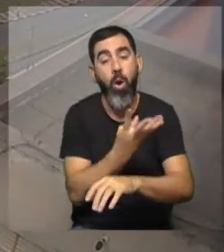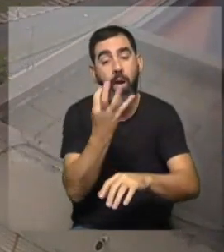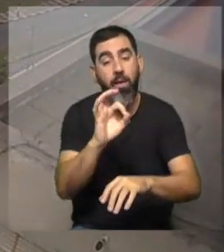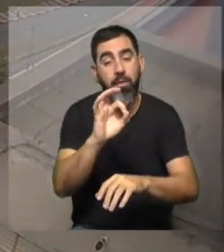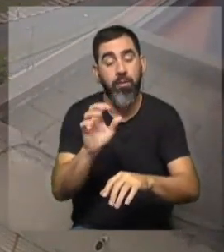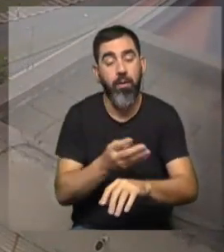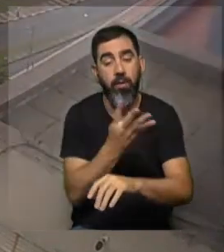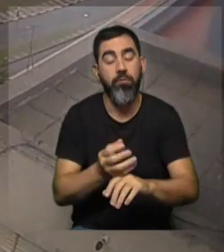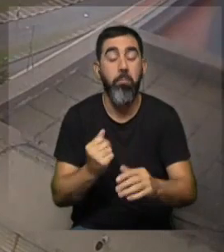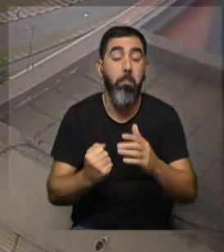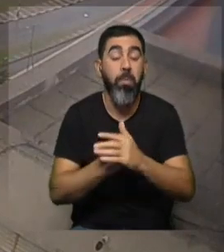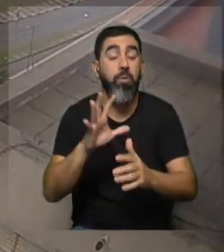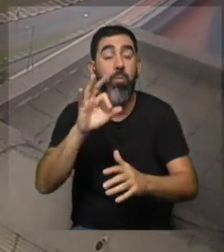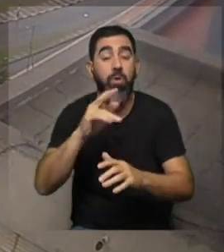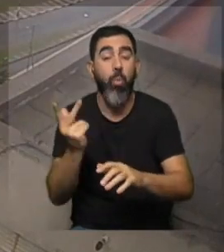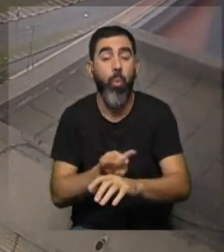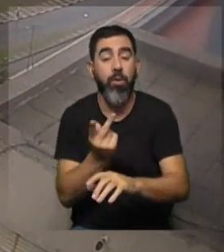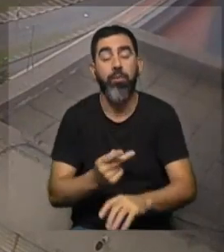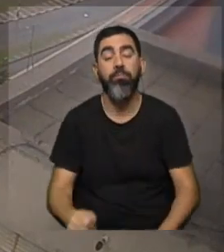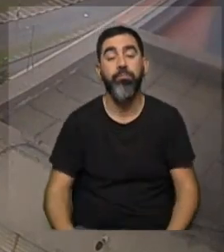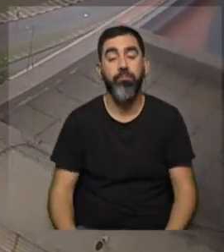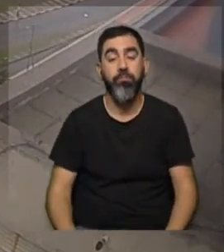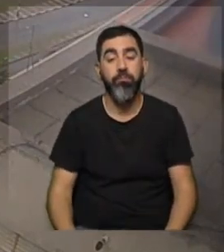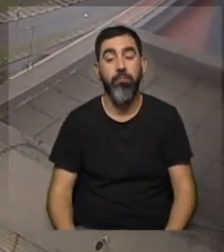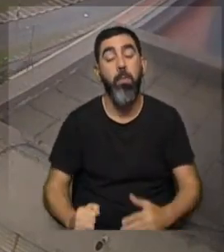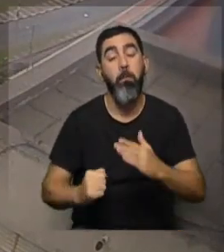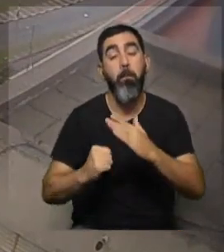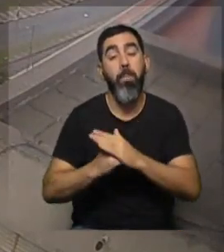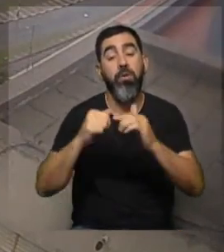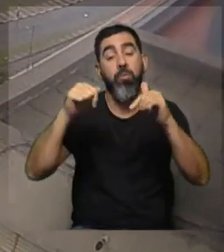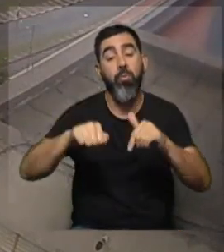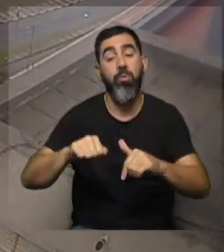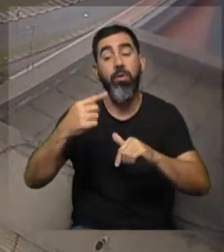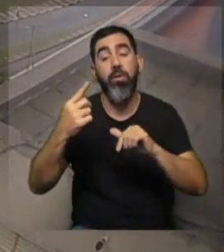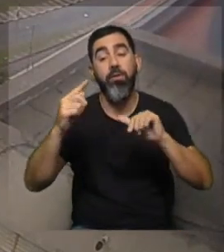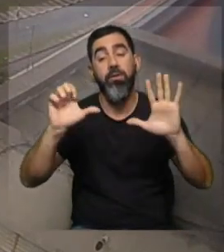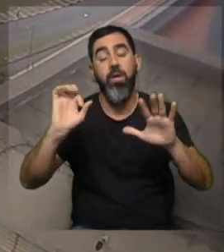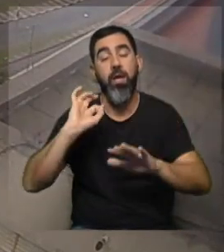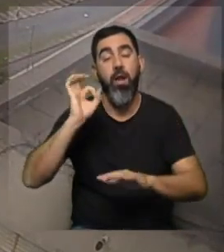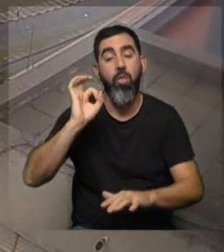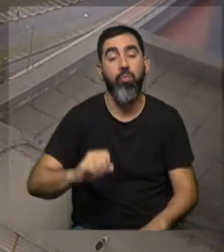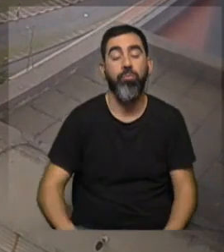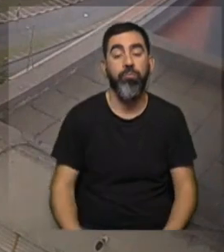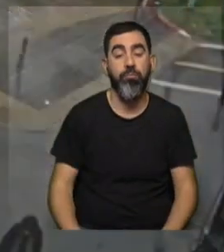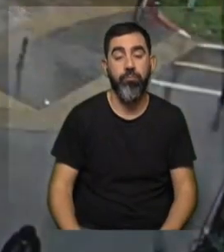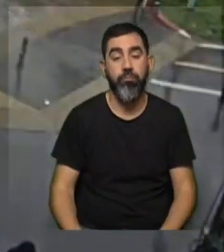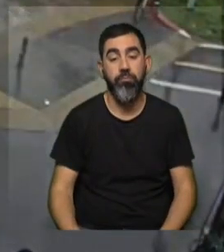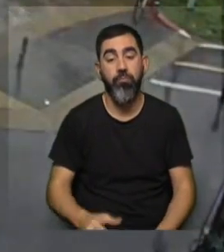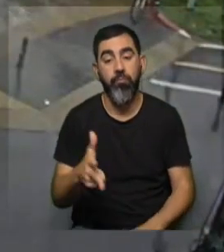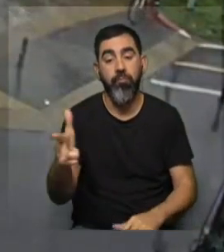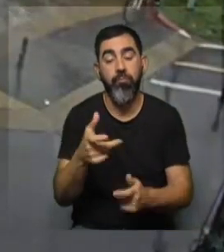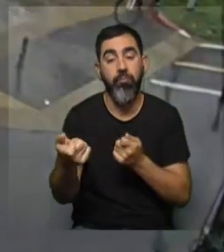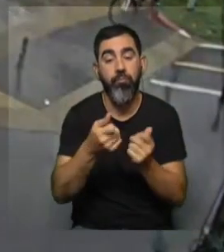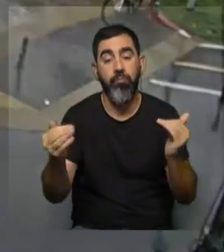con rachas que pueden llegar a los 50 kilómetros por hora y una máxima anunciada por inumet de 16 grados como siempre viendo algunas de las cámaras